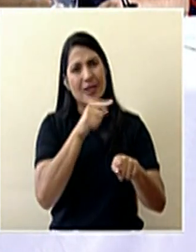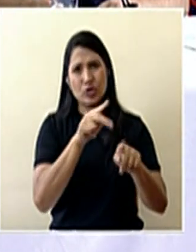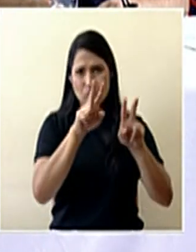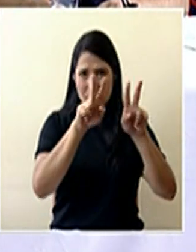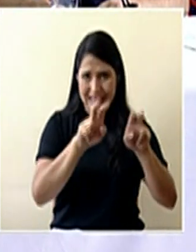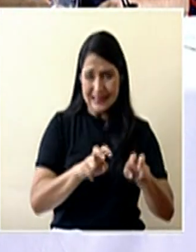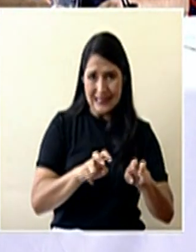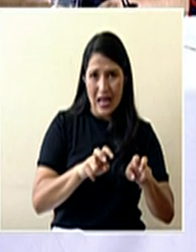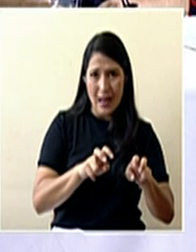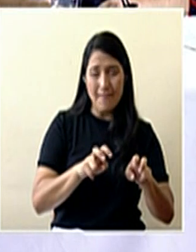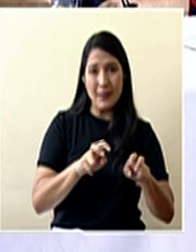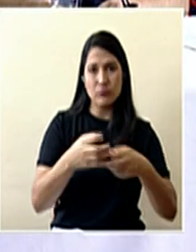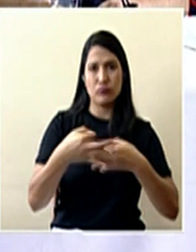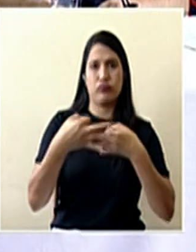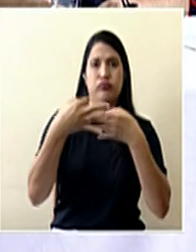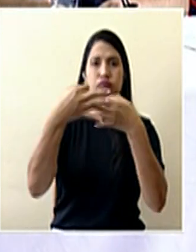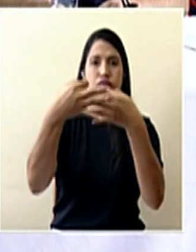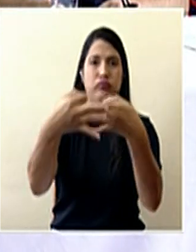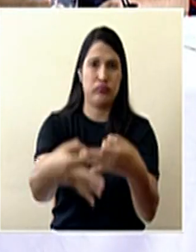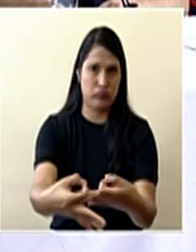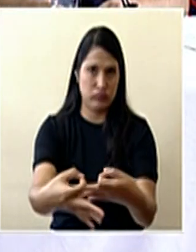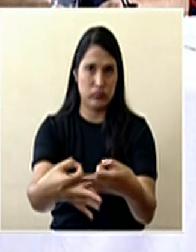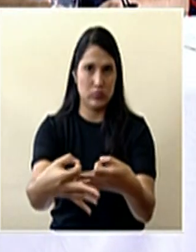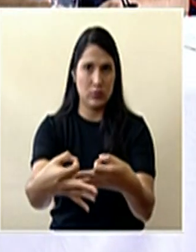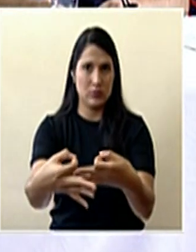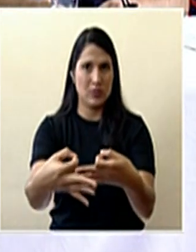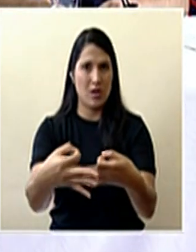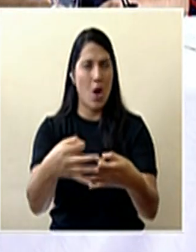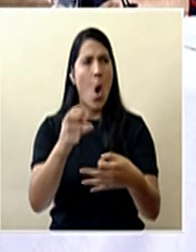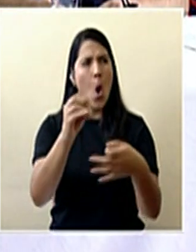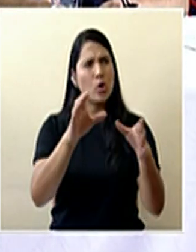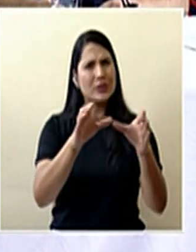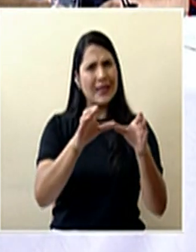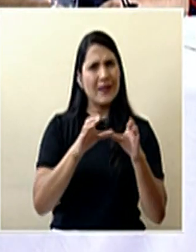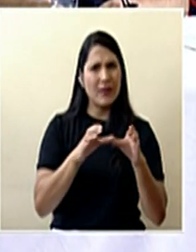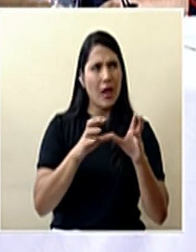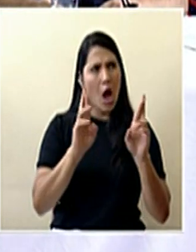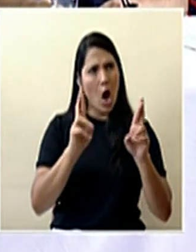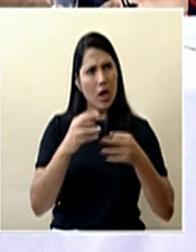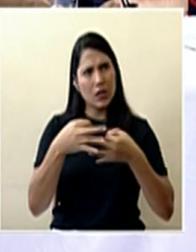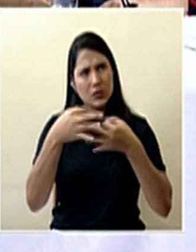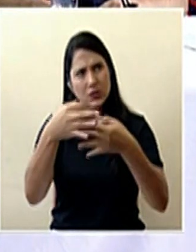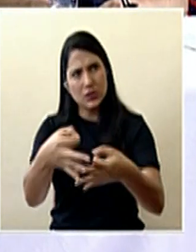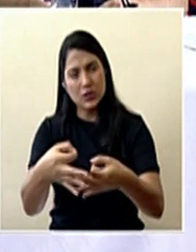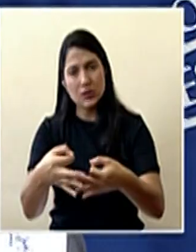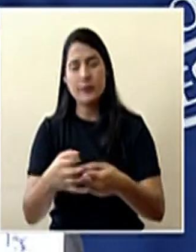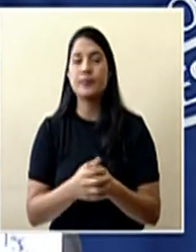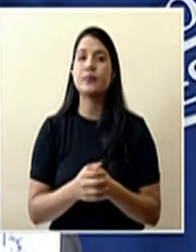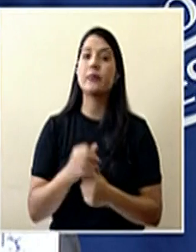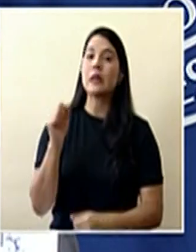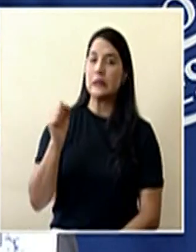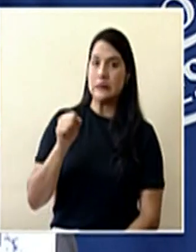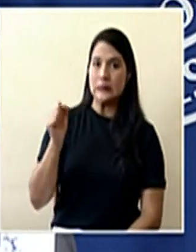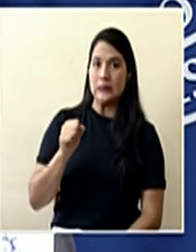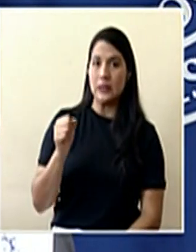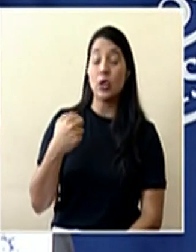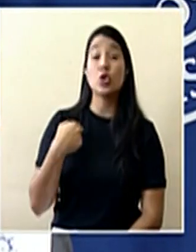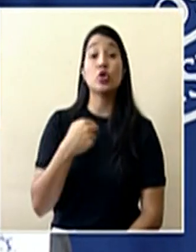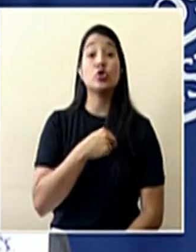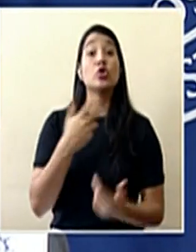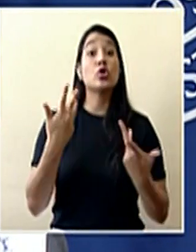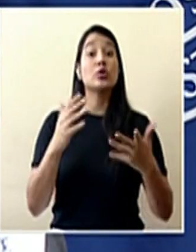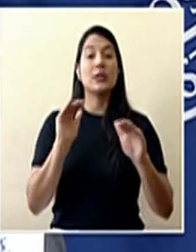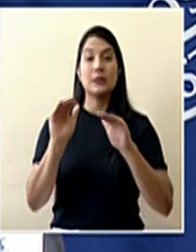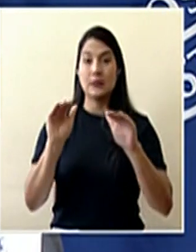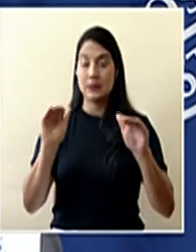de vigencia de incluso los certificados y demás pruebas. Sí, el llamado que hemos hecho